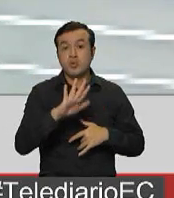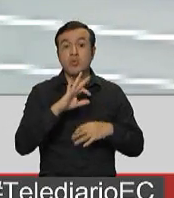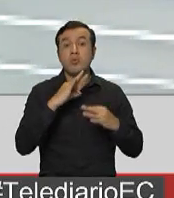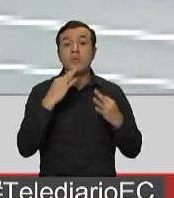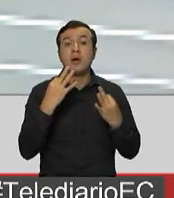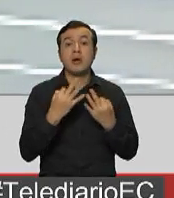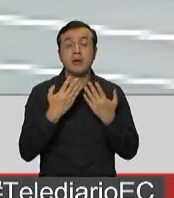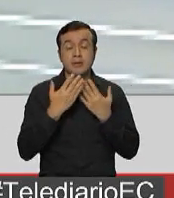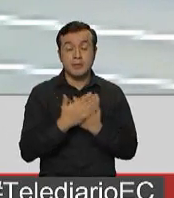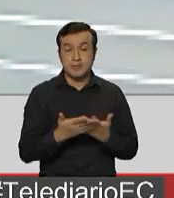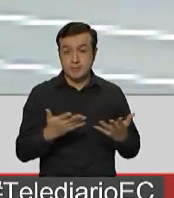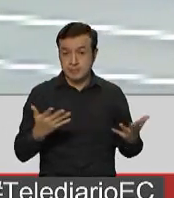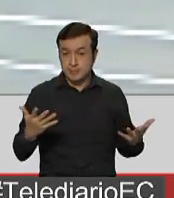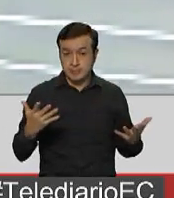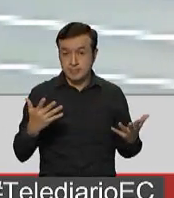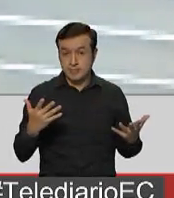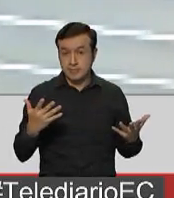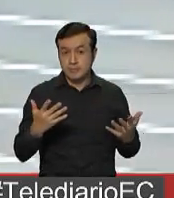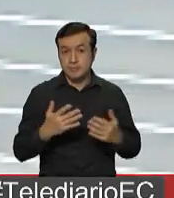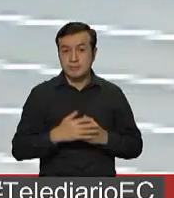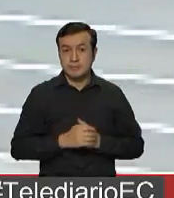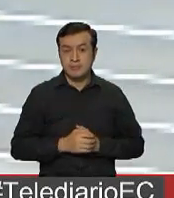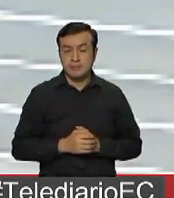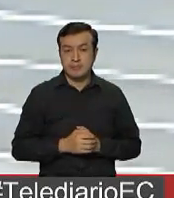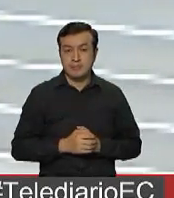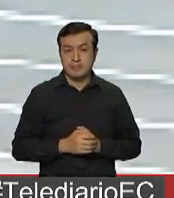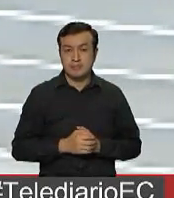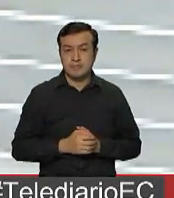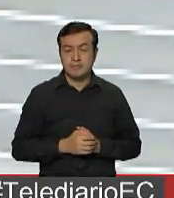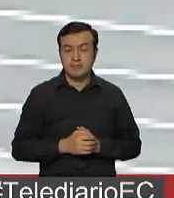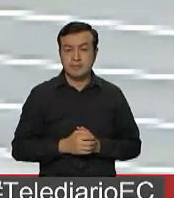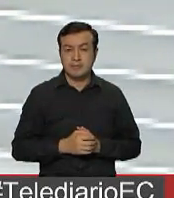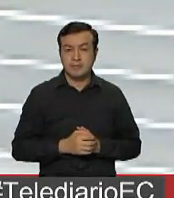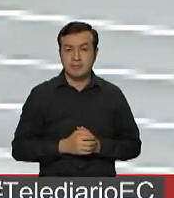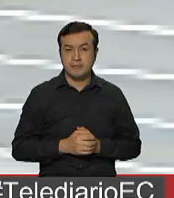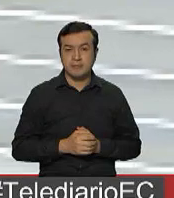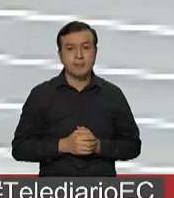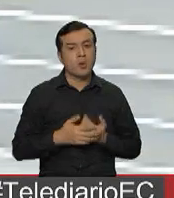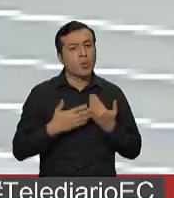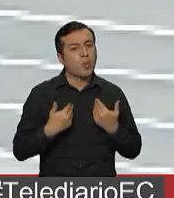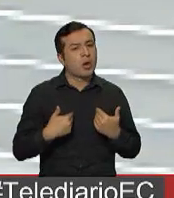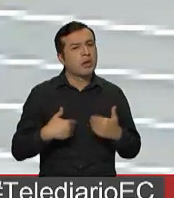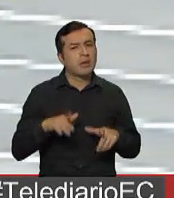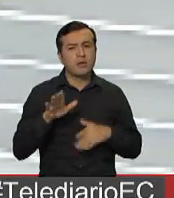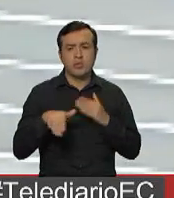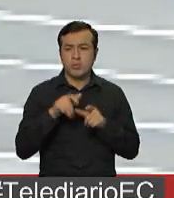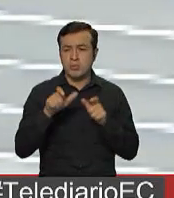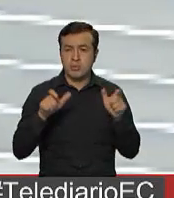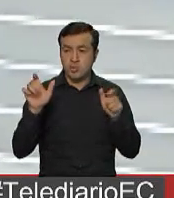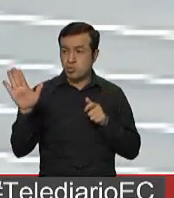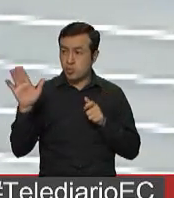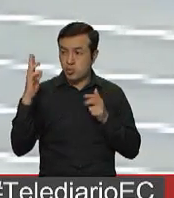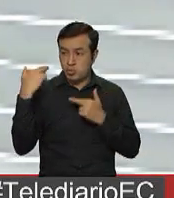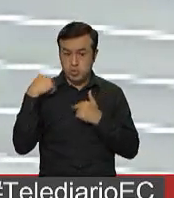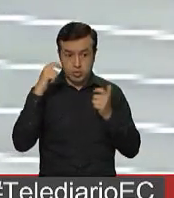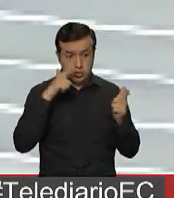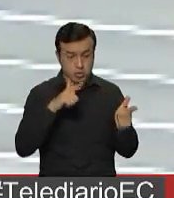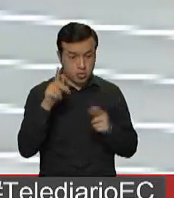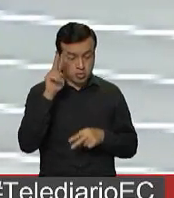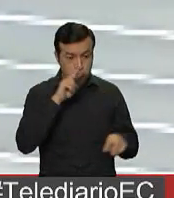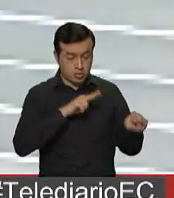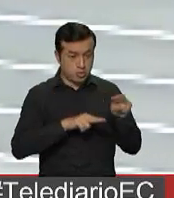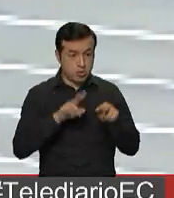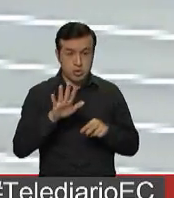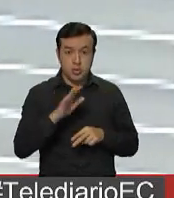sus familias. Y a tutti coloro que se ne prendono cura. Y a todos los que los con cuidan. La nostra preghiera avviciniamoci.